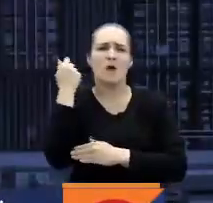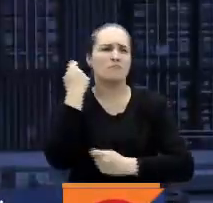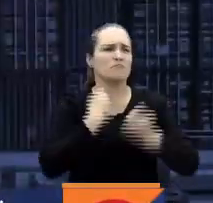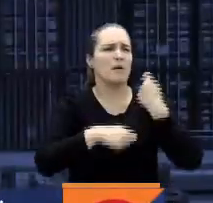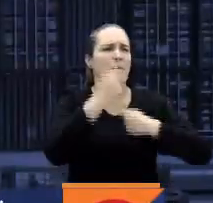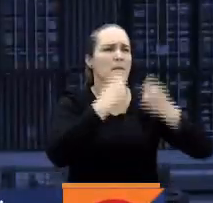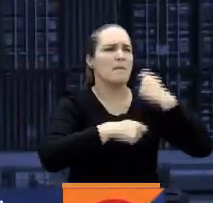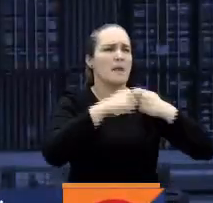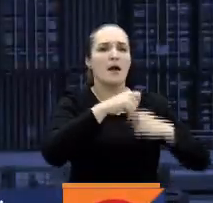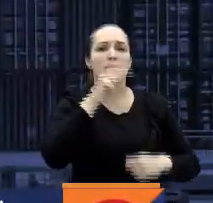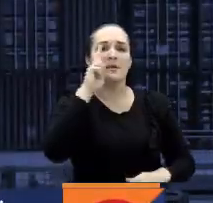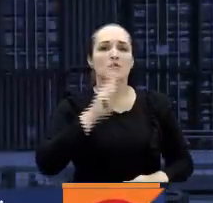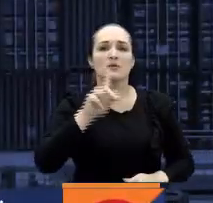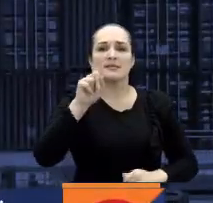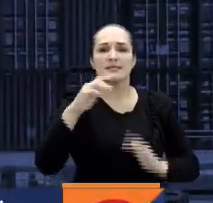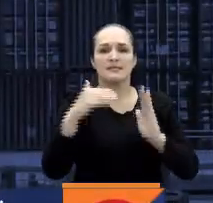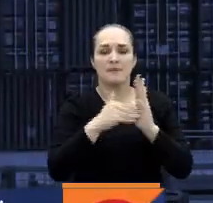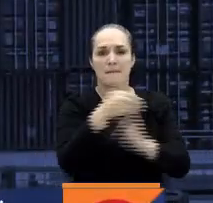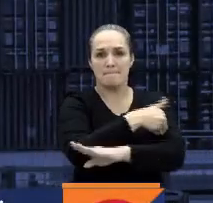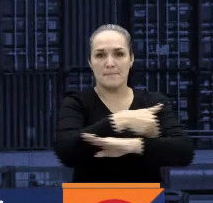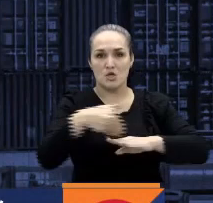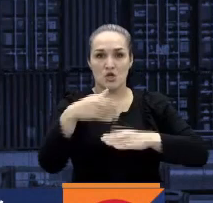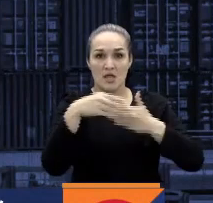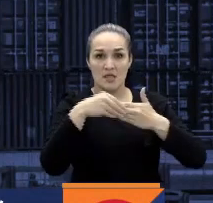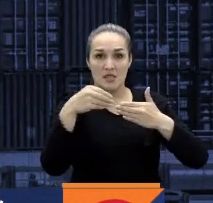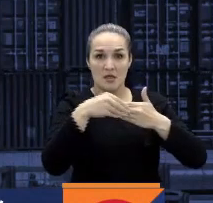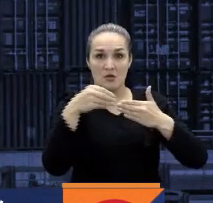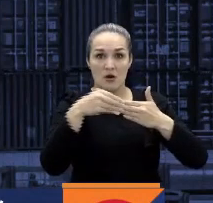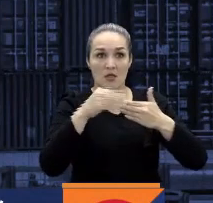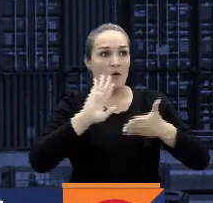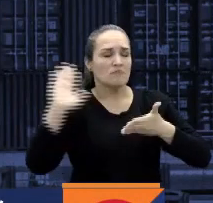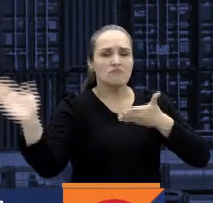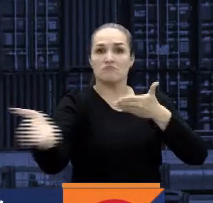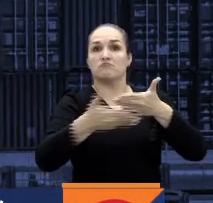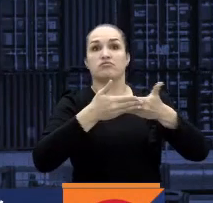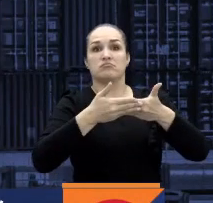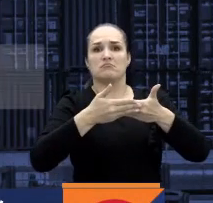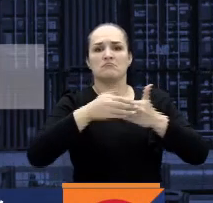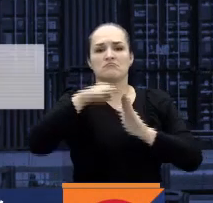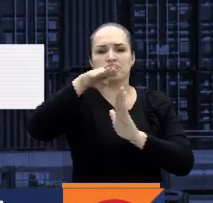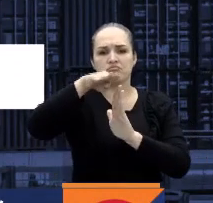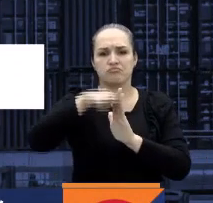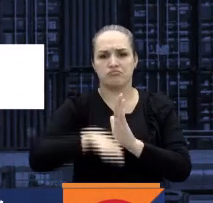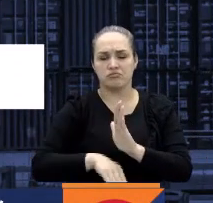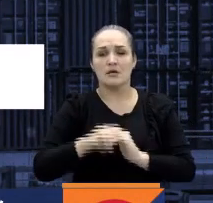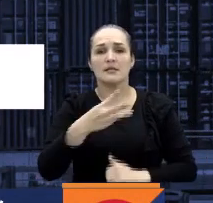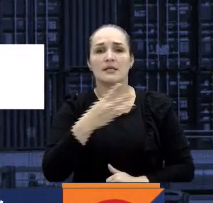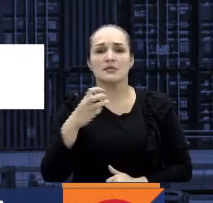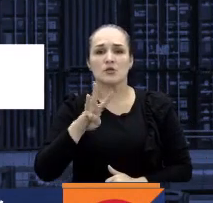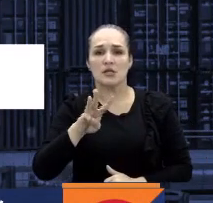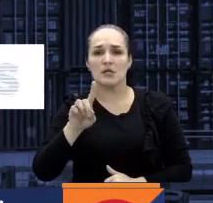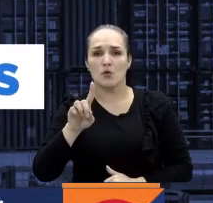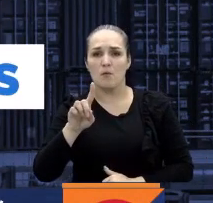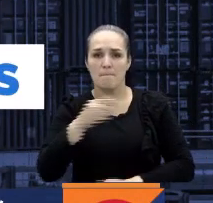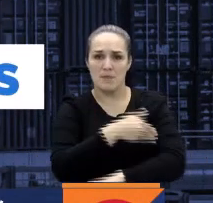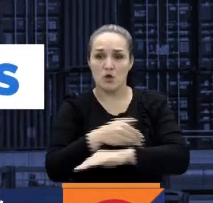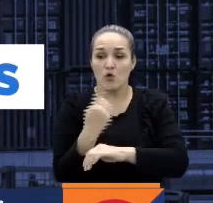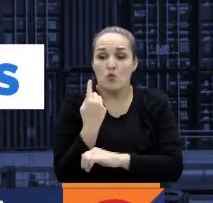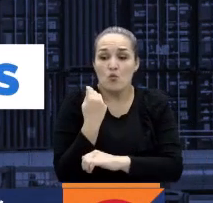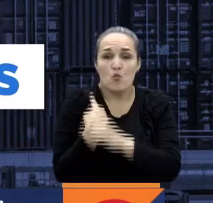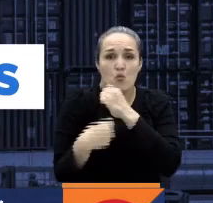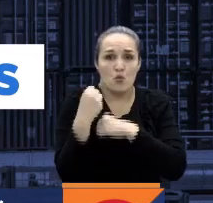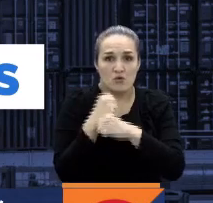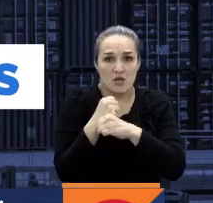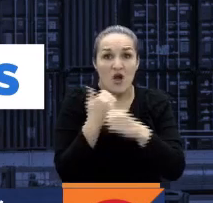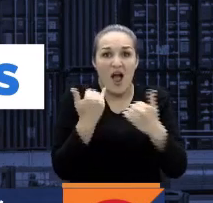6.000 millones de dólares. Con el cierre de la frontera, ese número bajó a 331 millones el año pasado y la meta es que este año aumenten